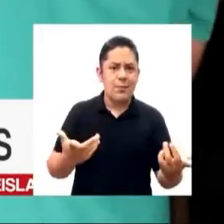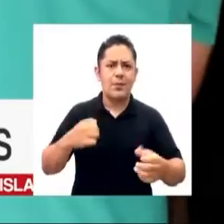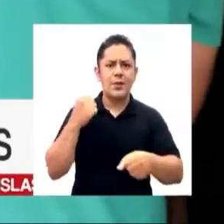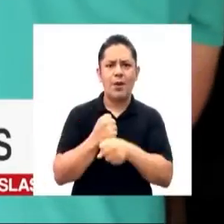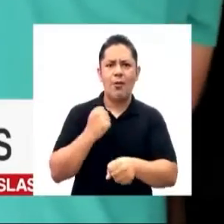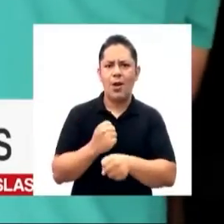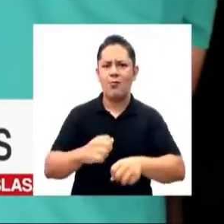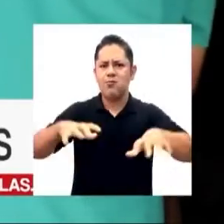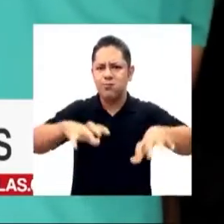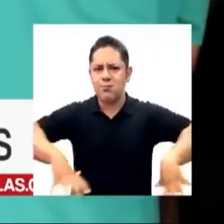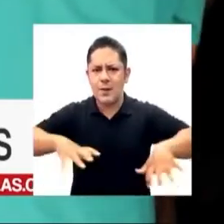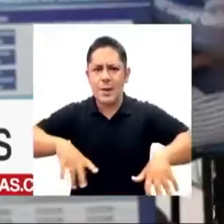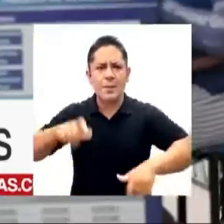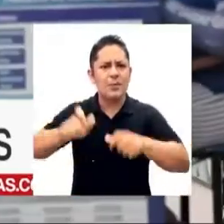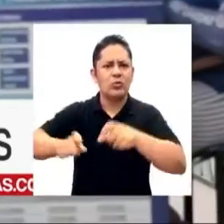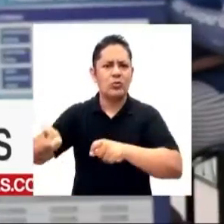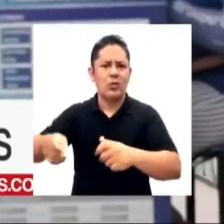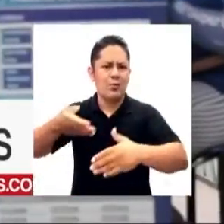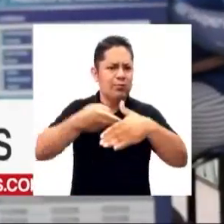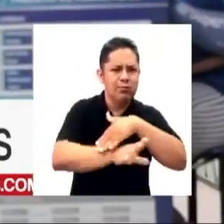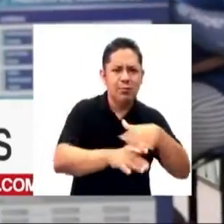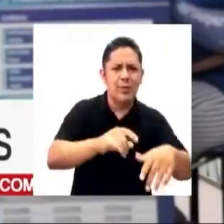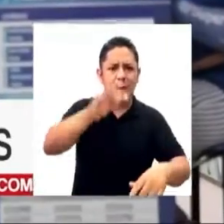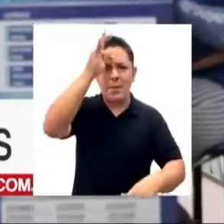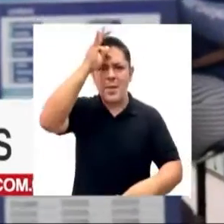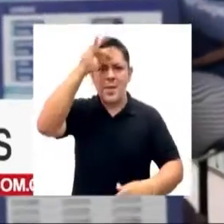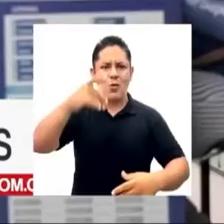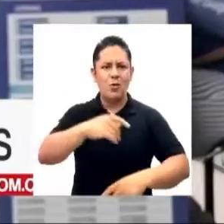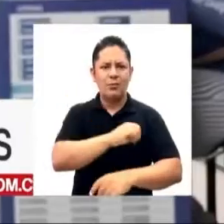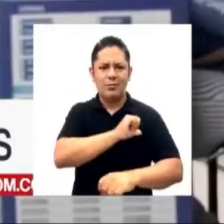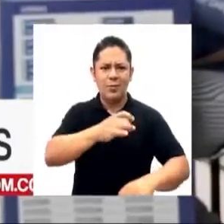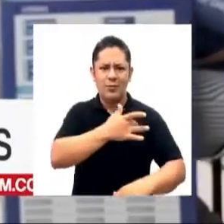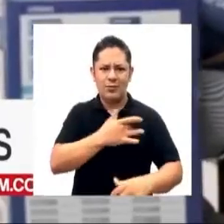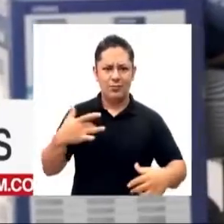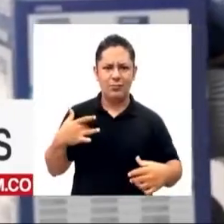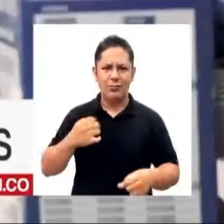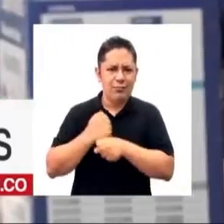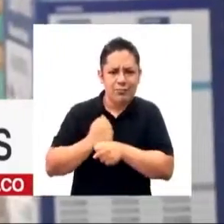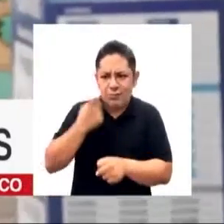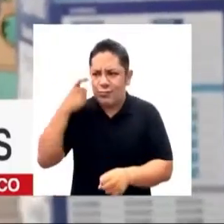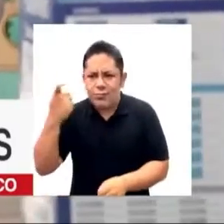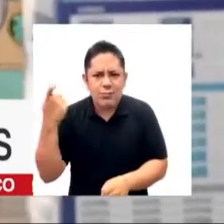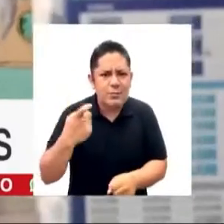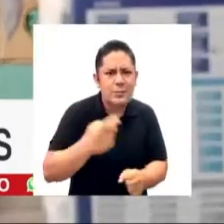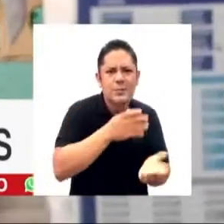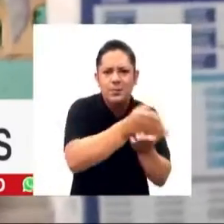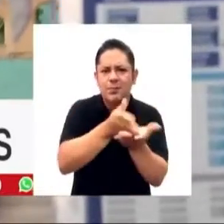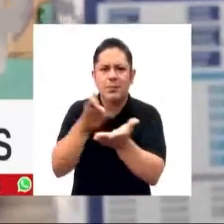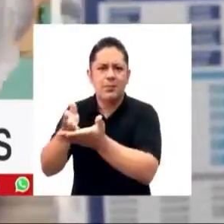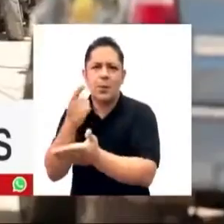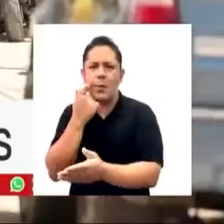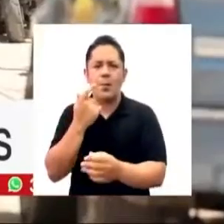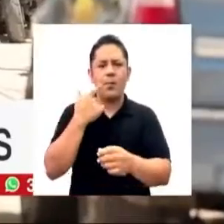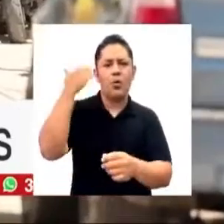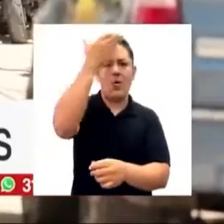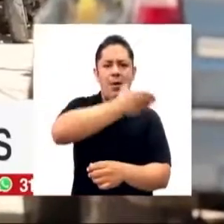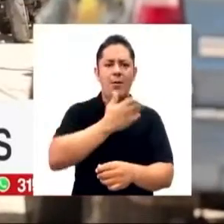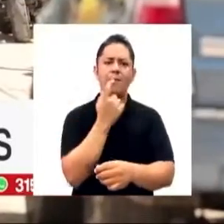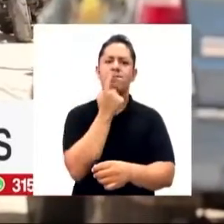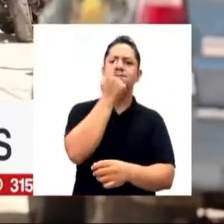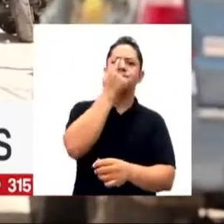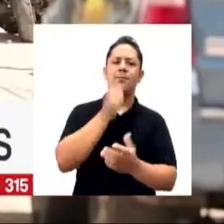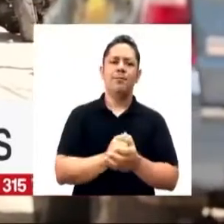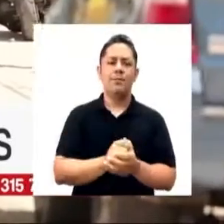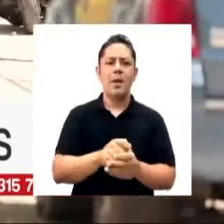En ese sentido, se mantiene el trabajo de los diversos actores involucrados en el proceso para lograr el aumento de la capacidad para la realización de